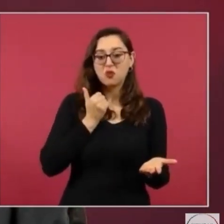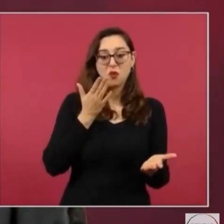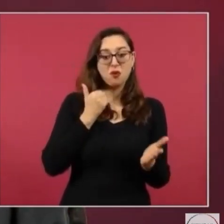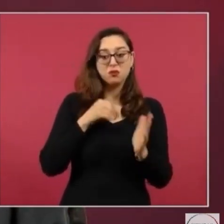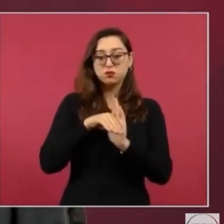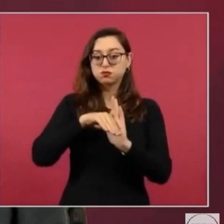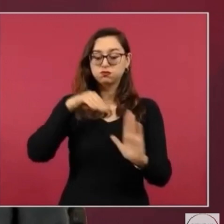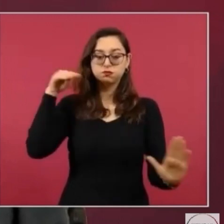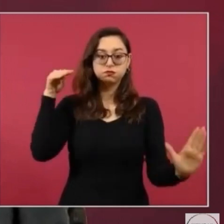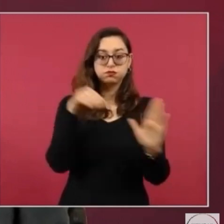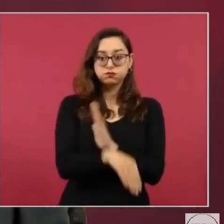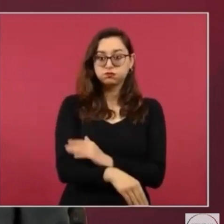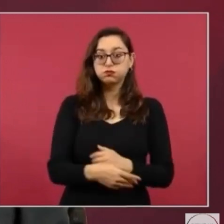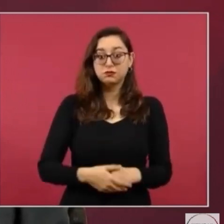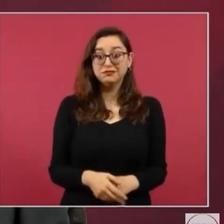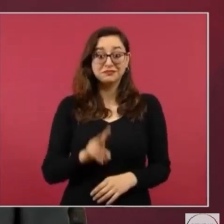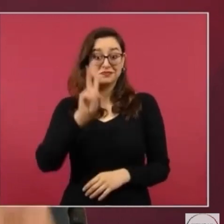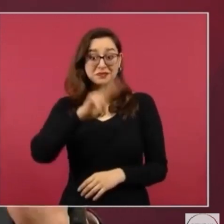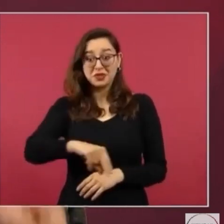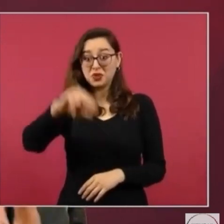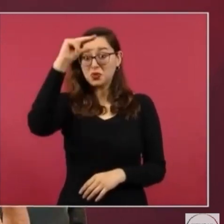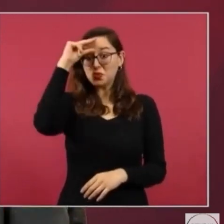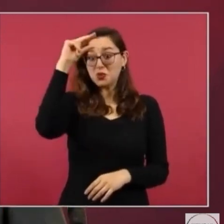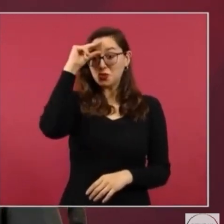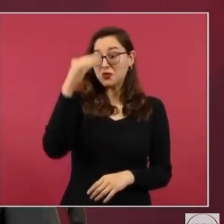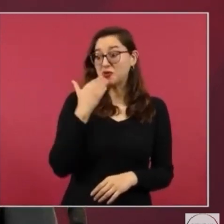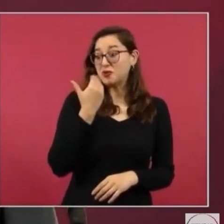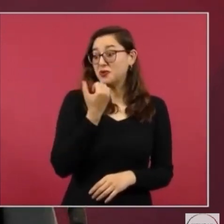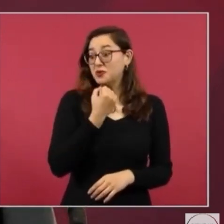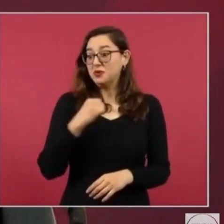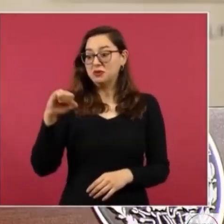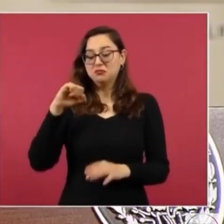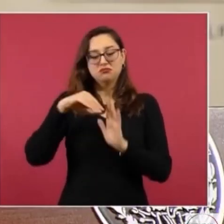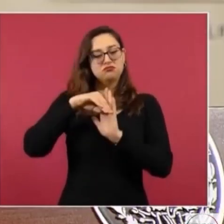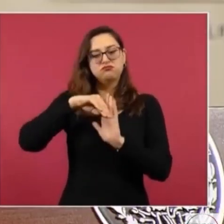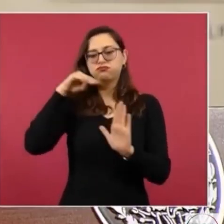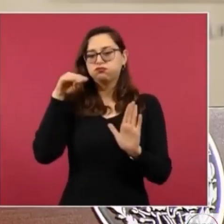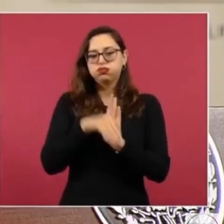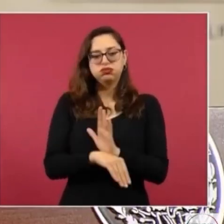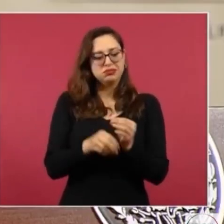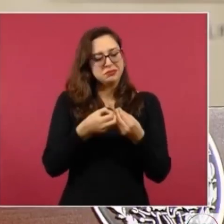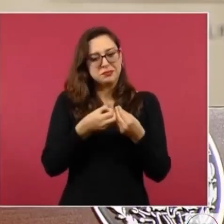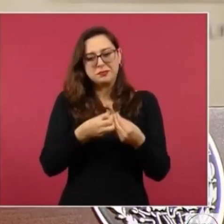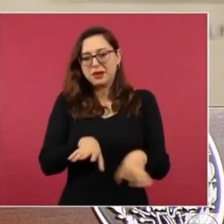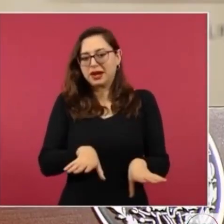Se pierde la imaginación y el talento, o sea, sí afecta.